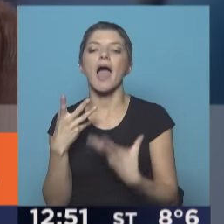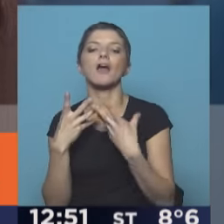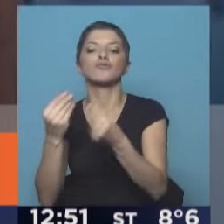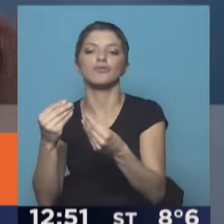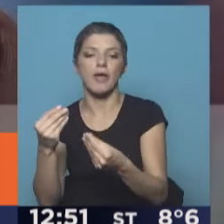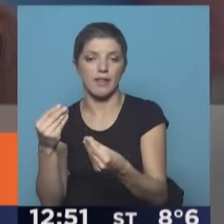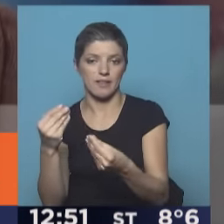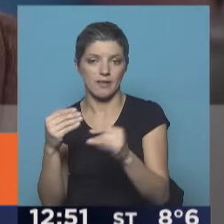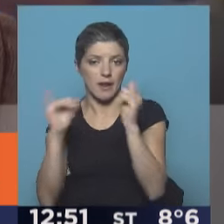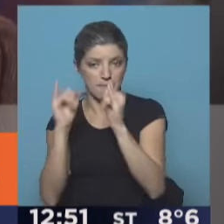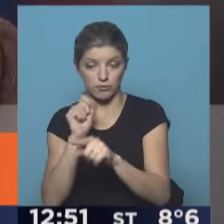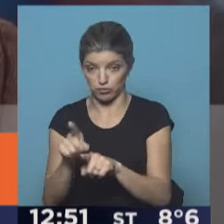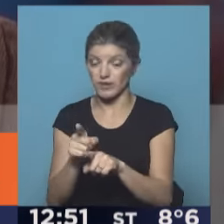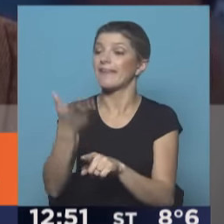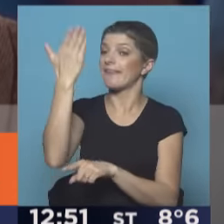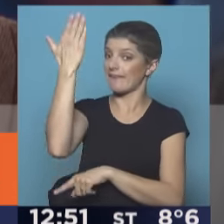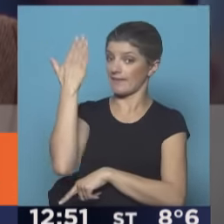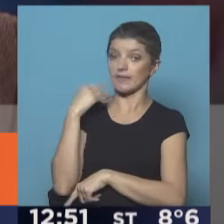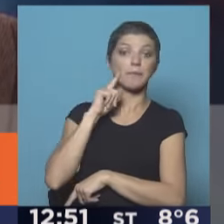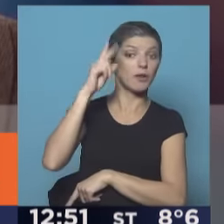Turquía que ha cambiado desde los 90 en en adelante